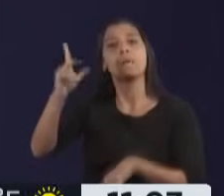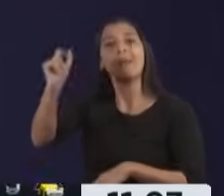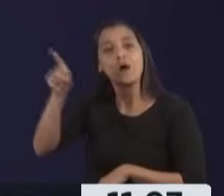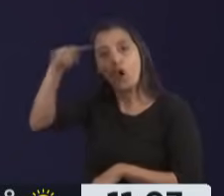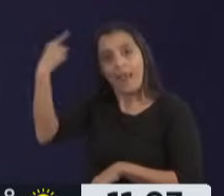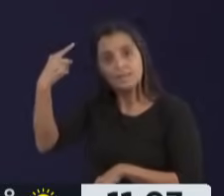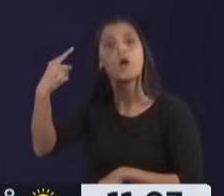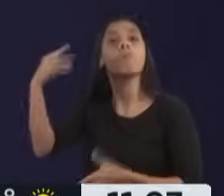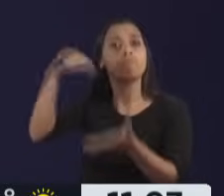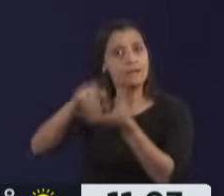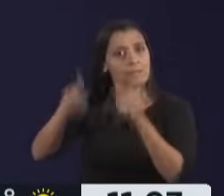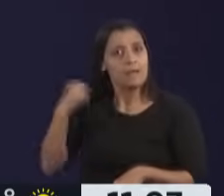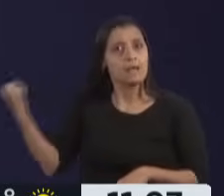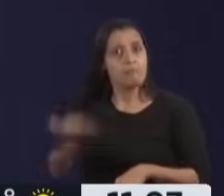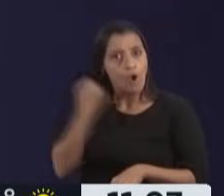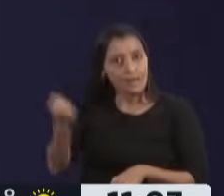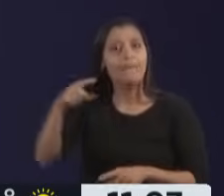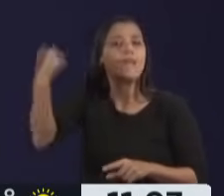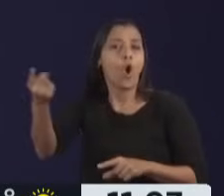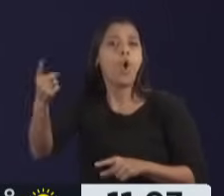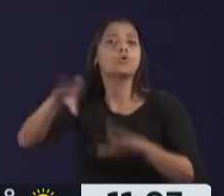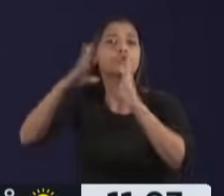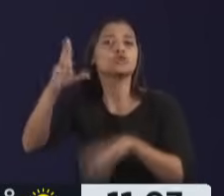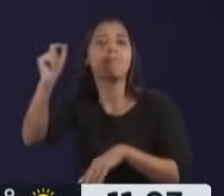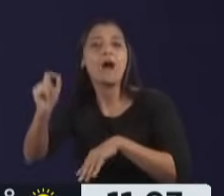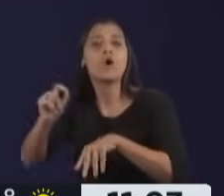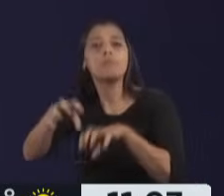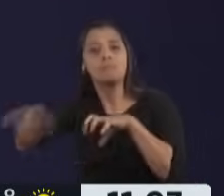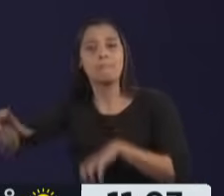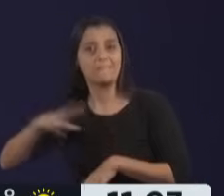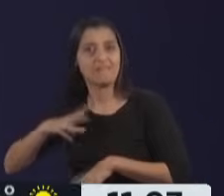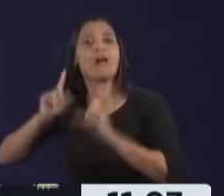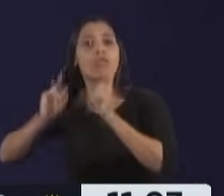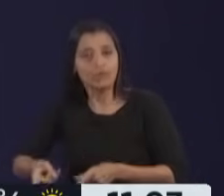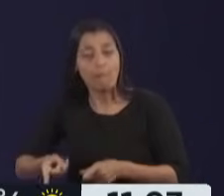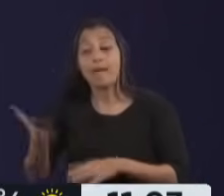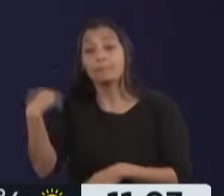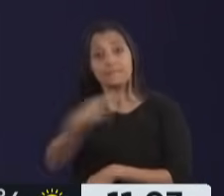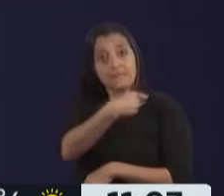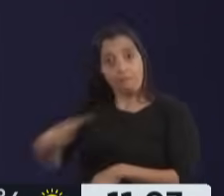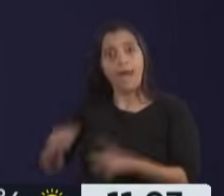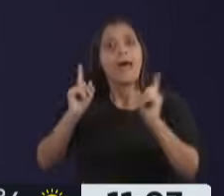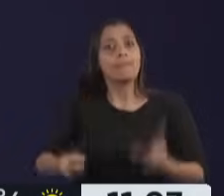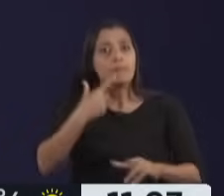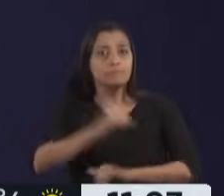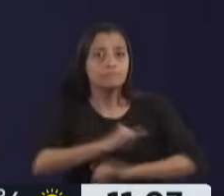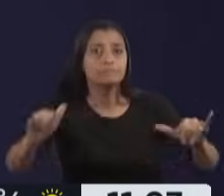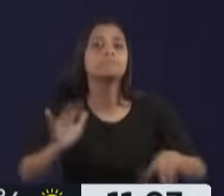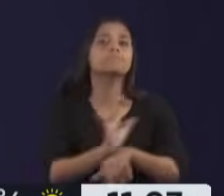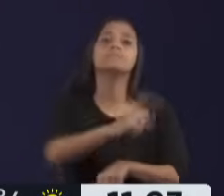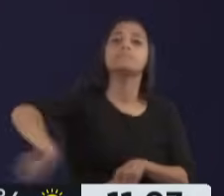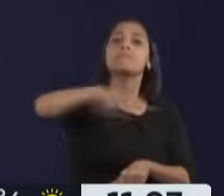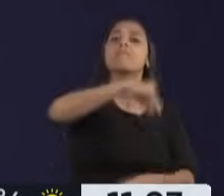había sumado a la oferta de otros bancos del sector privado de las últimas semanas, donde las familias